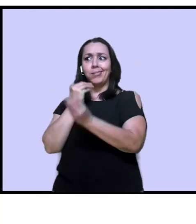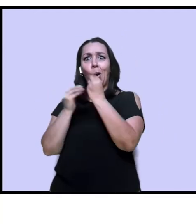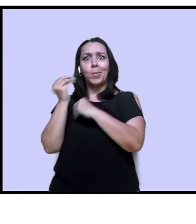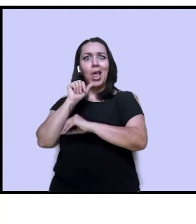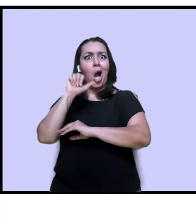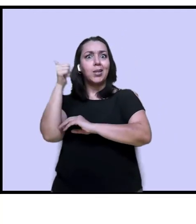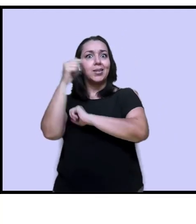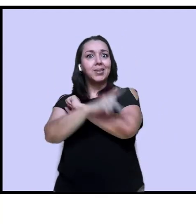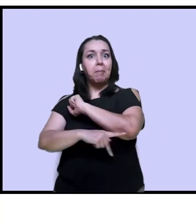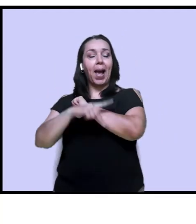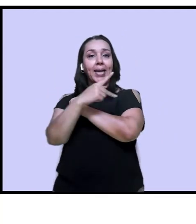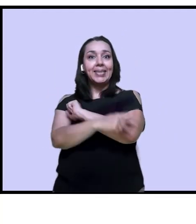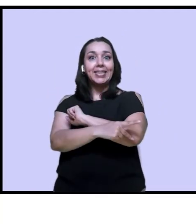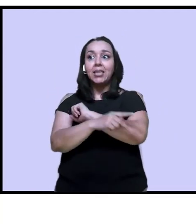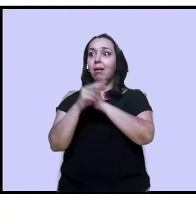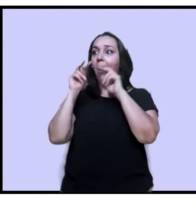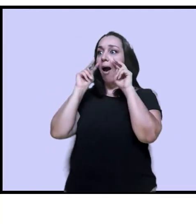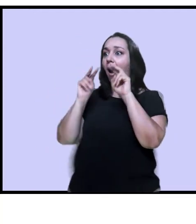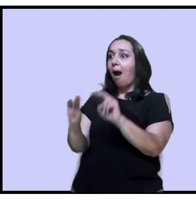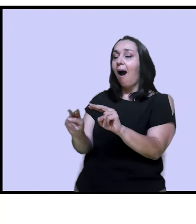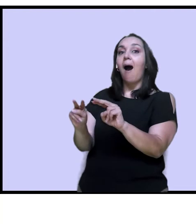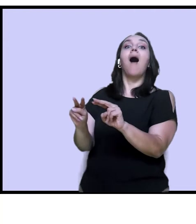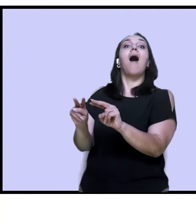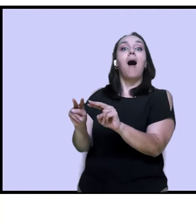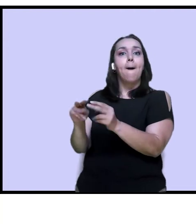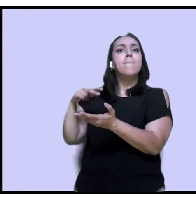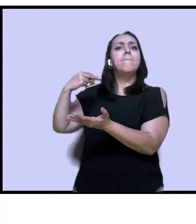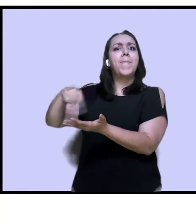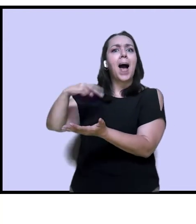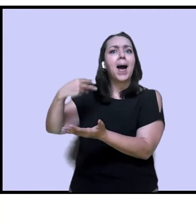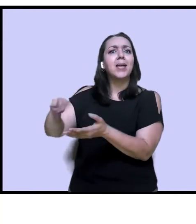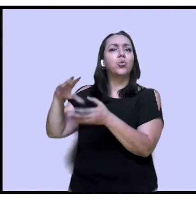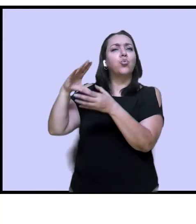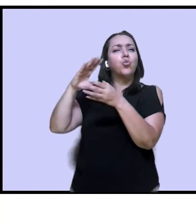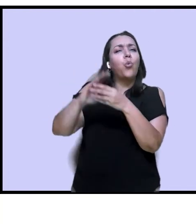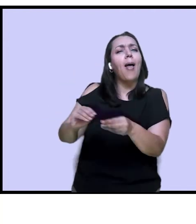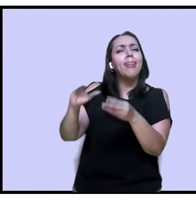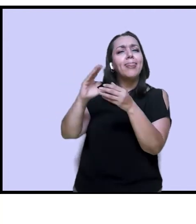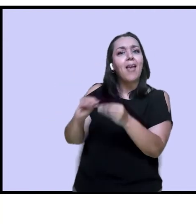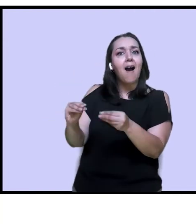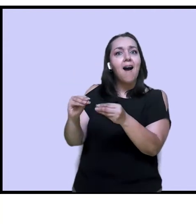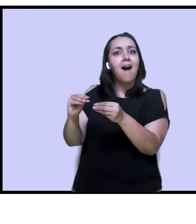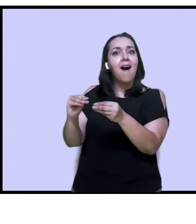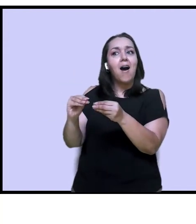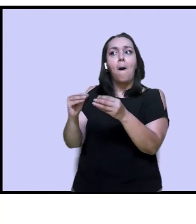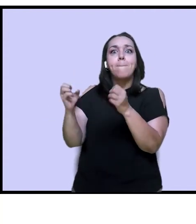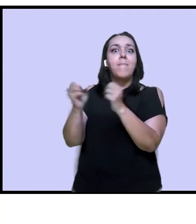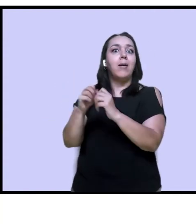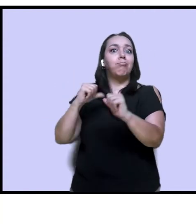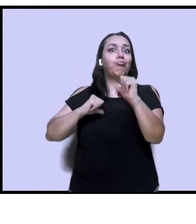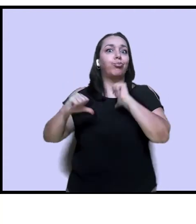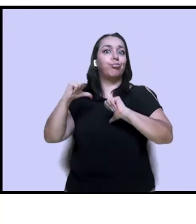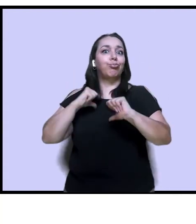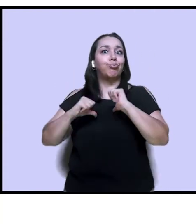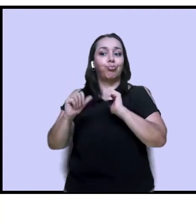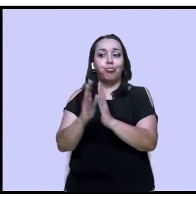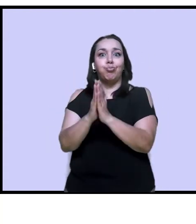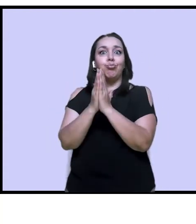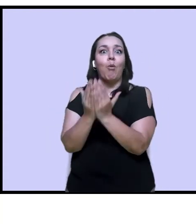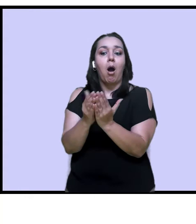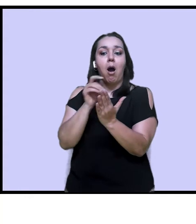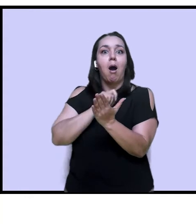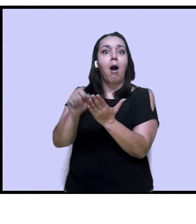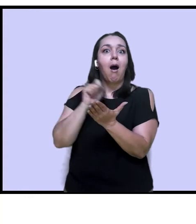degustar comidas de otros países y ver específicamente bailes, cuentos y demás obras